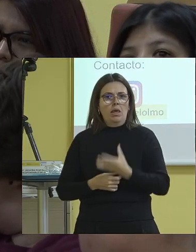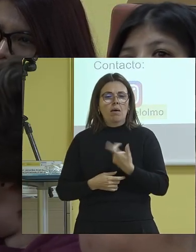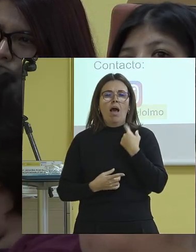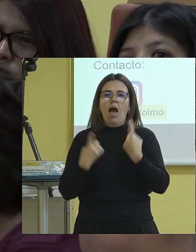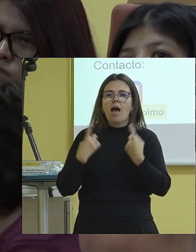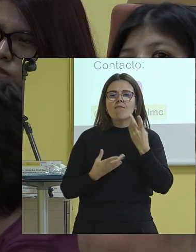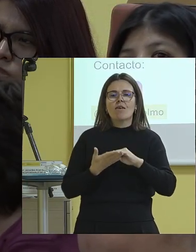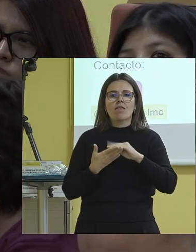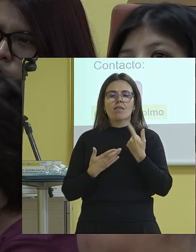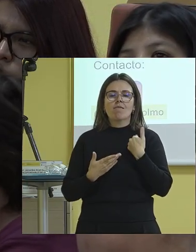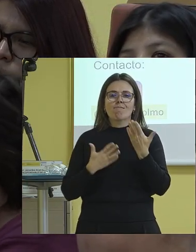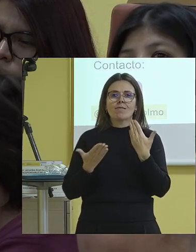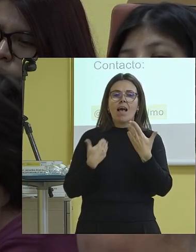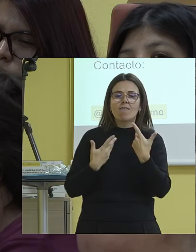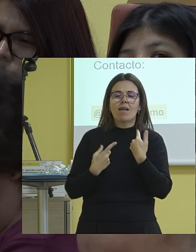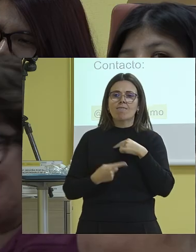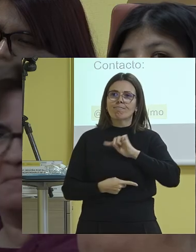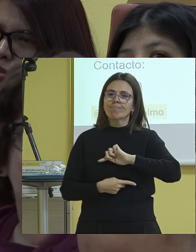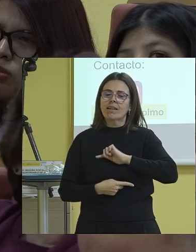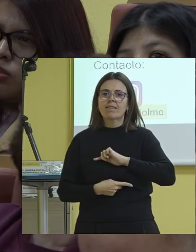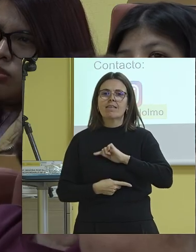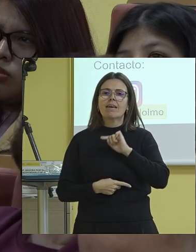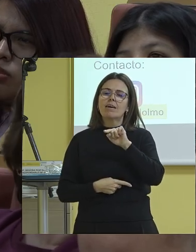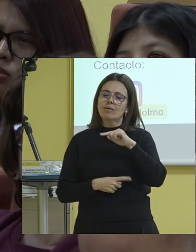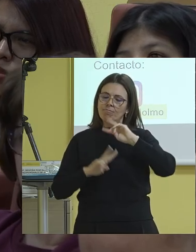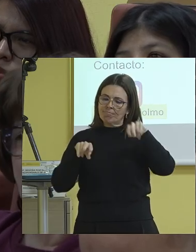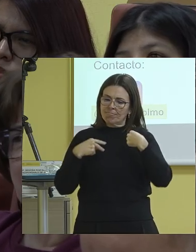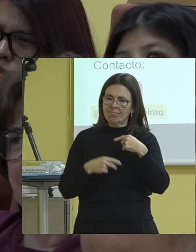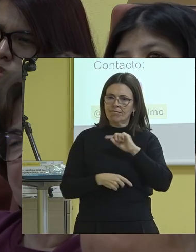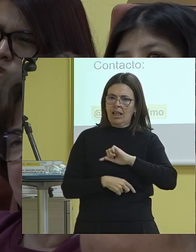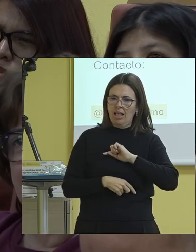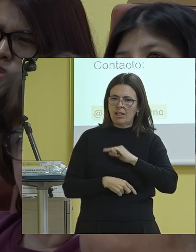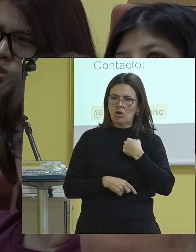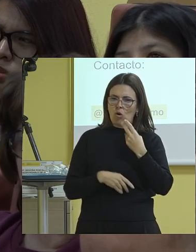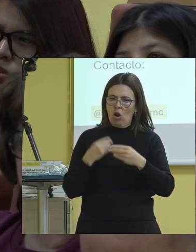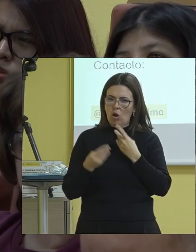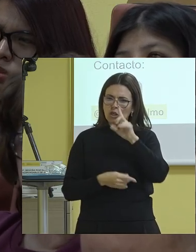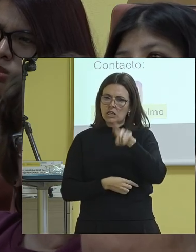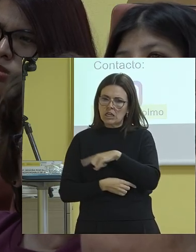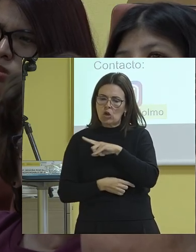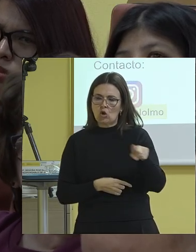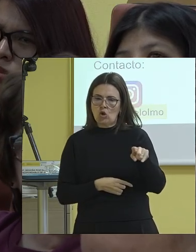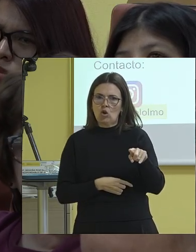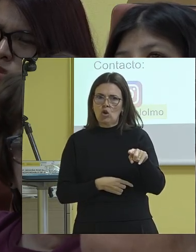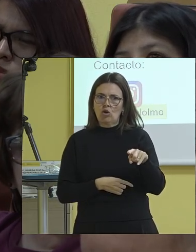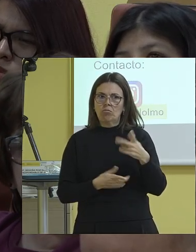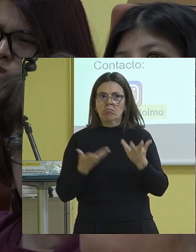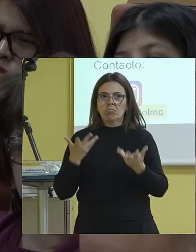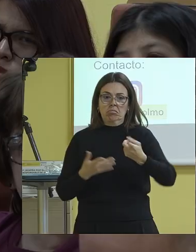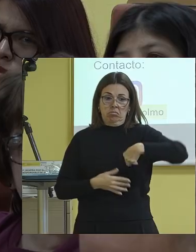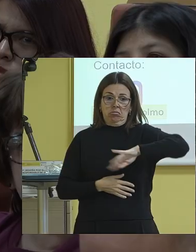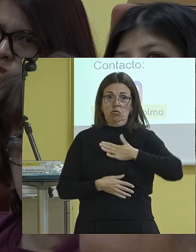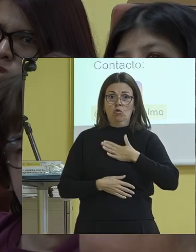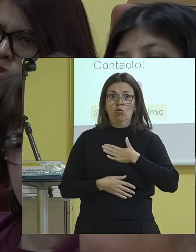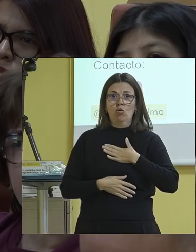cuando te enfrentas a la ética y cuando te enfrentas a decir ¿esto que estoy haciendo yo es ético? Eso de que yo esté, nos pasa a nosotros,